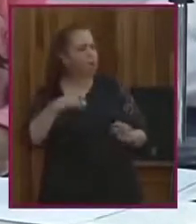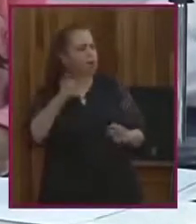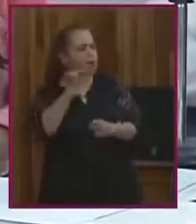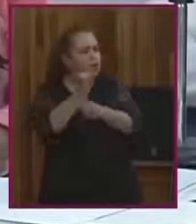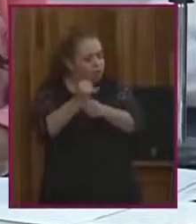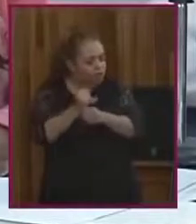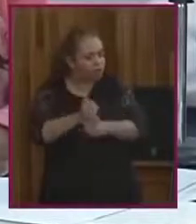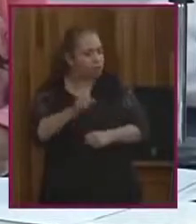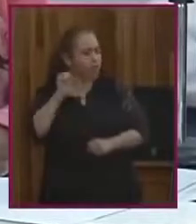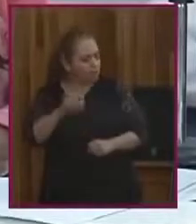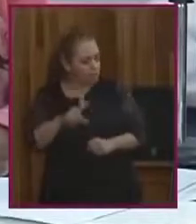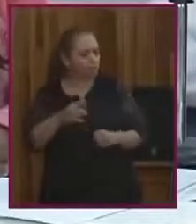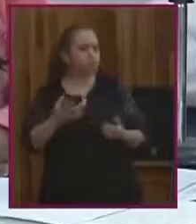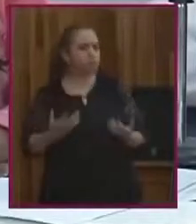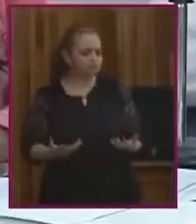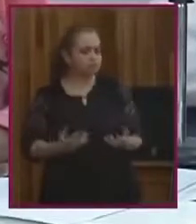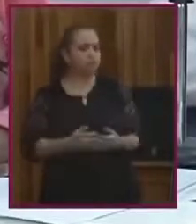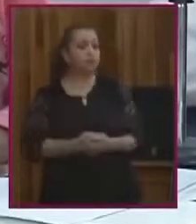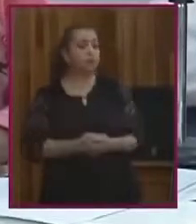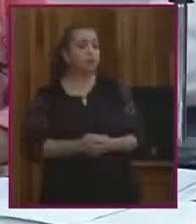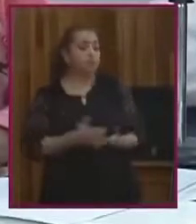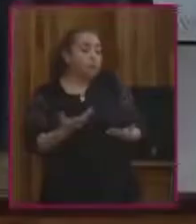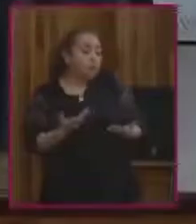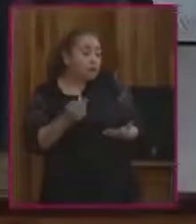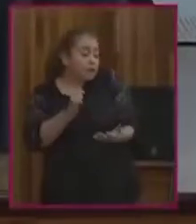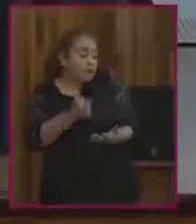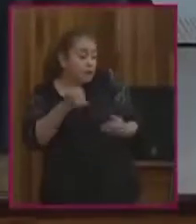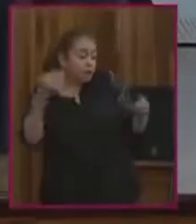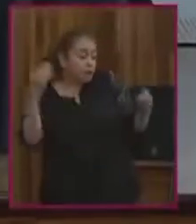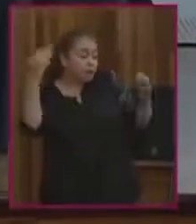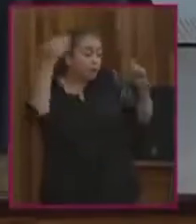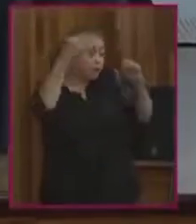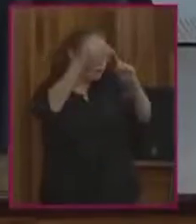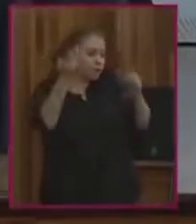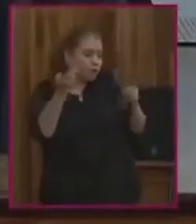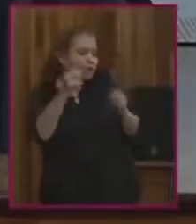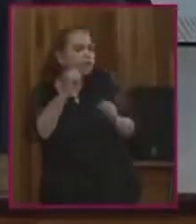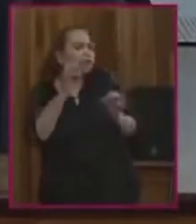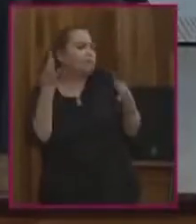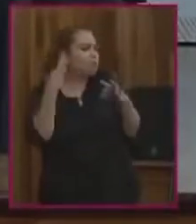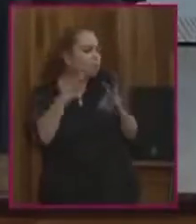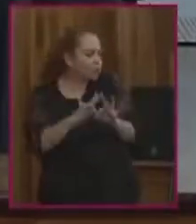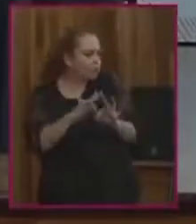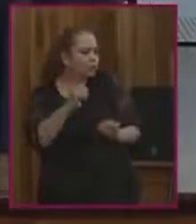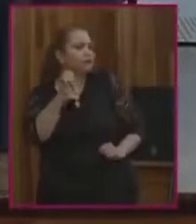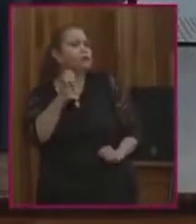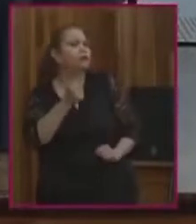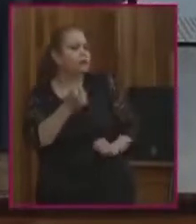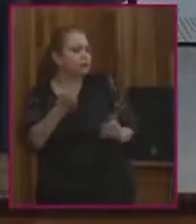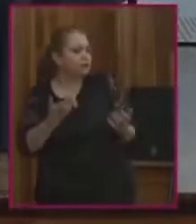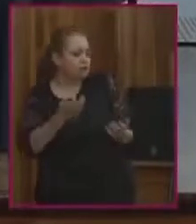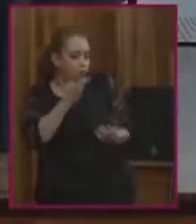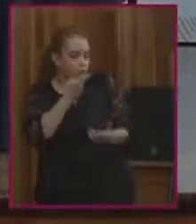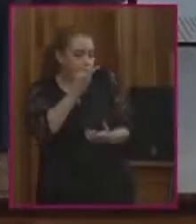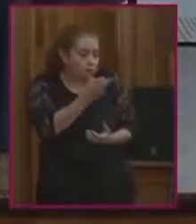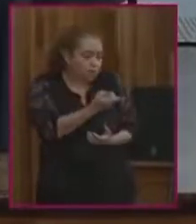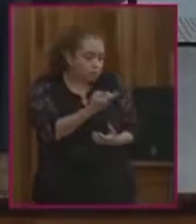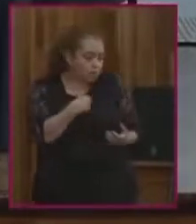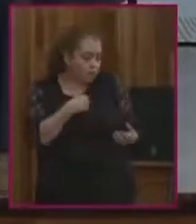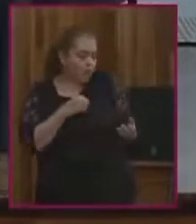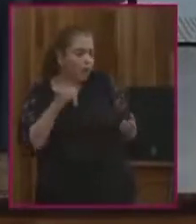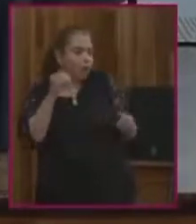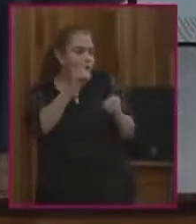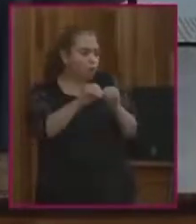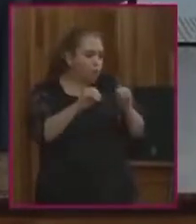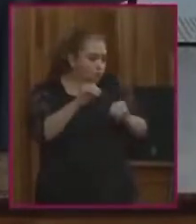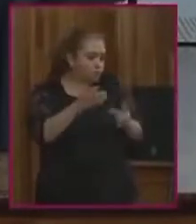investigadores, por supuesto. Y por ello, el objetivo fundamental que yo voy a dejar en esta propuesta de